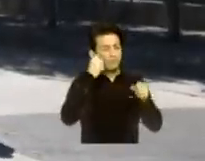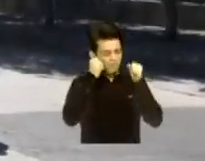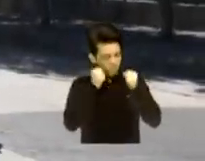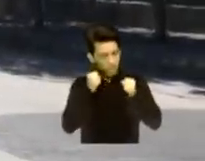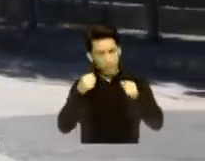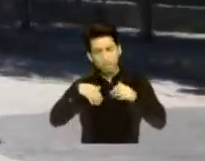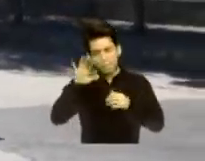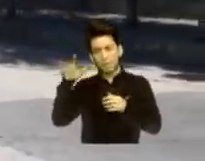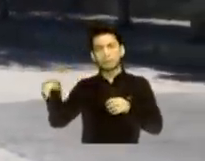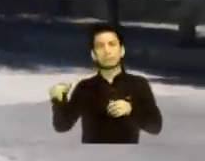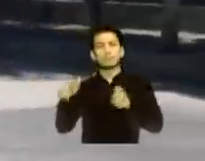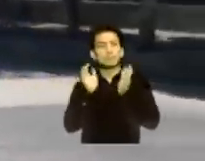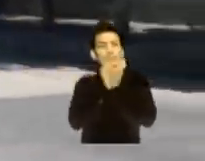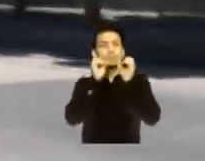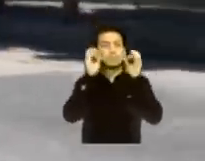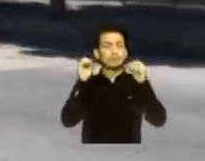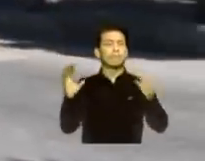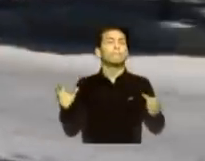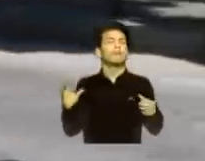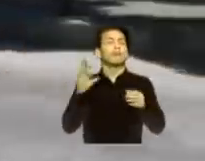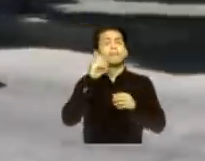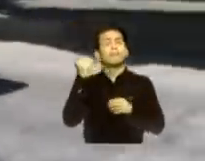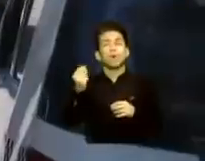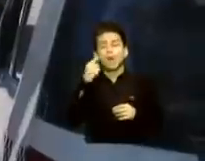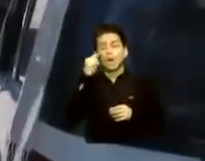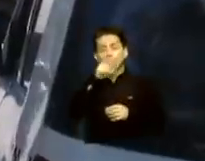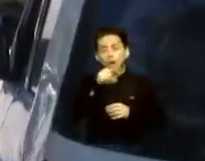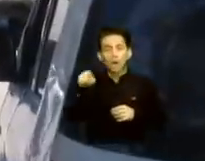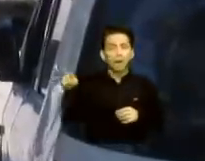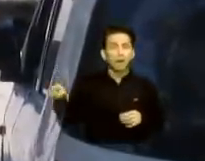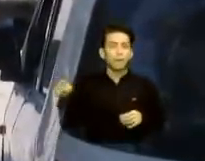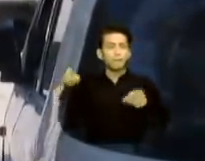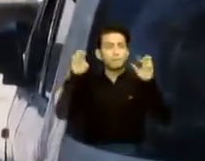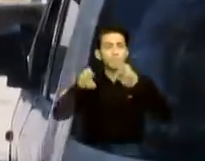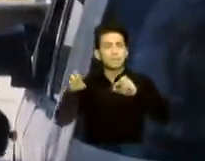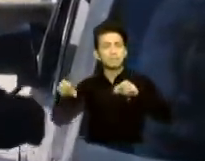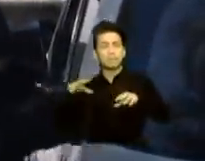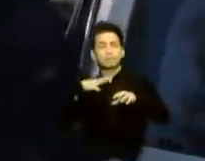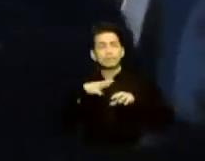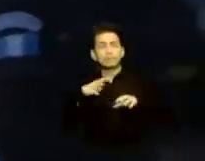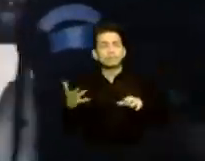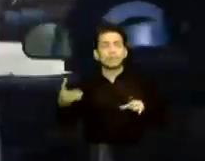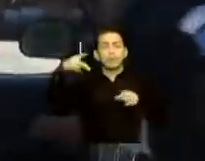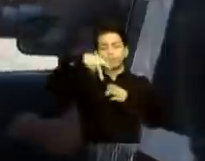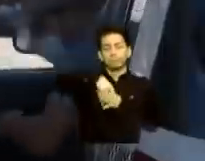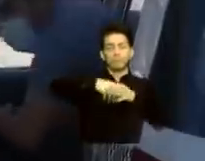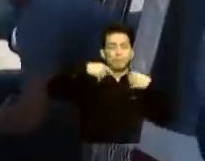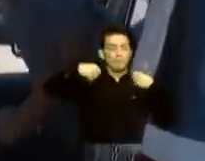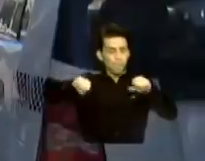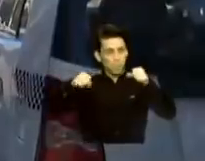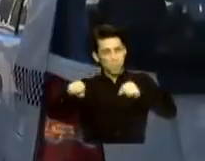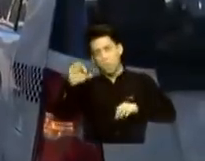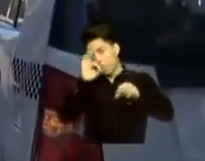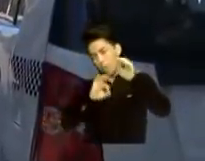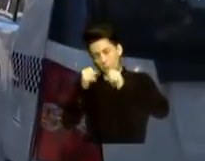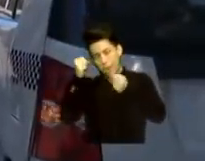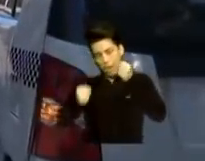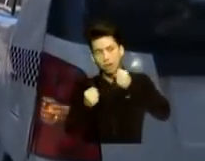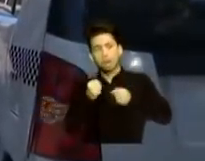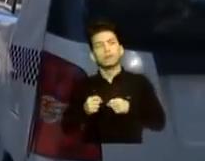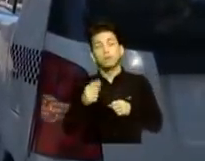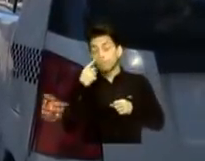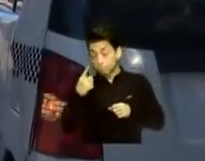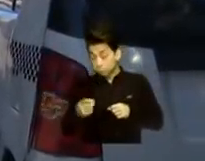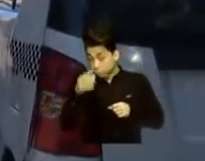mes de diciembre, donde se identifican a personas que se conducen a bordo de motocicletas y vehículos, verificando que